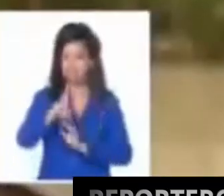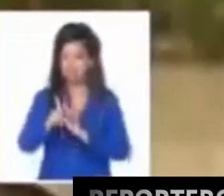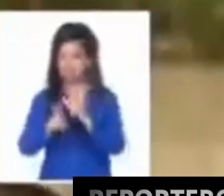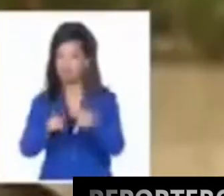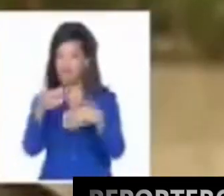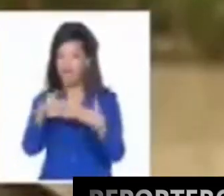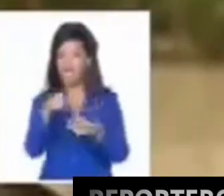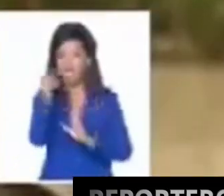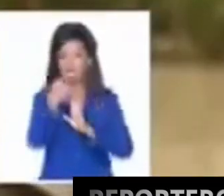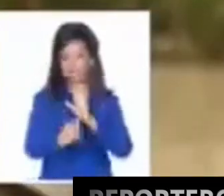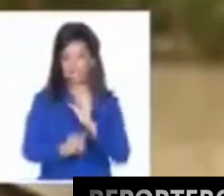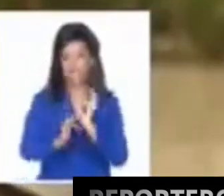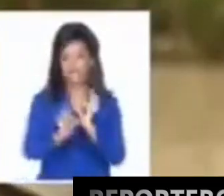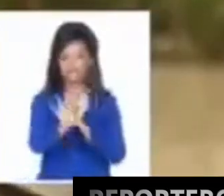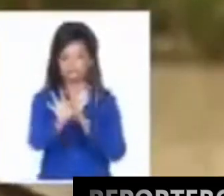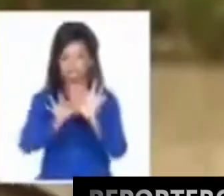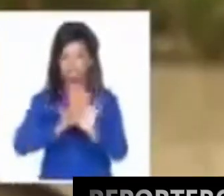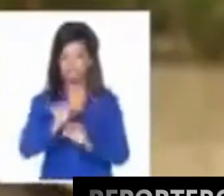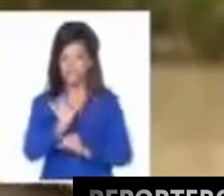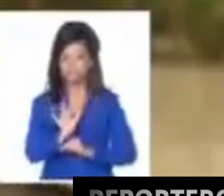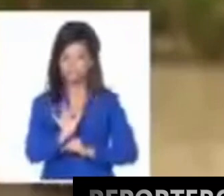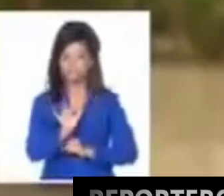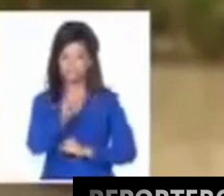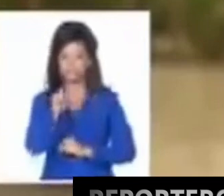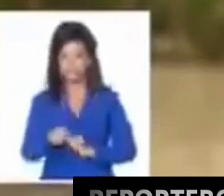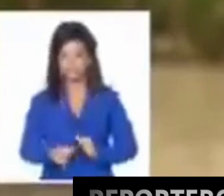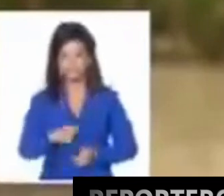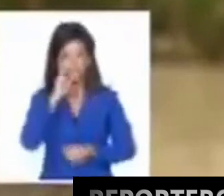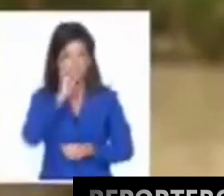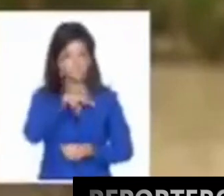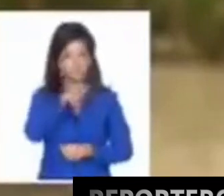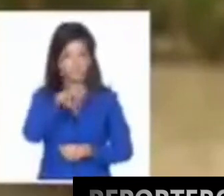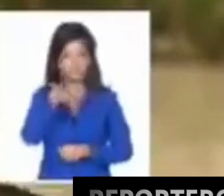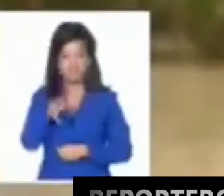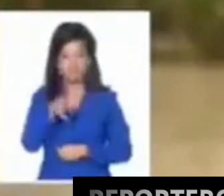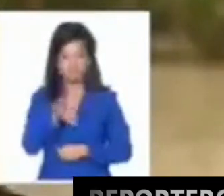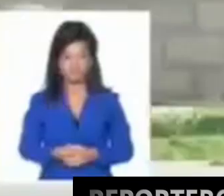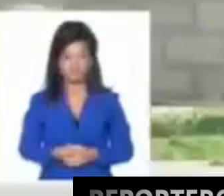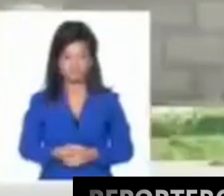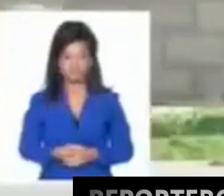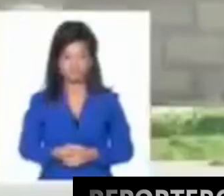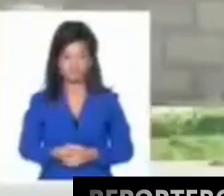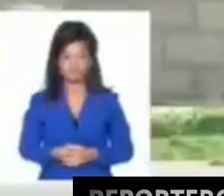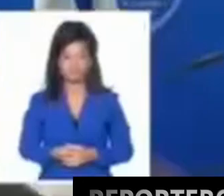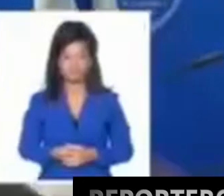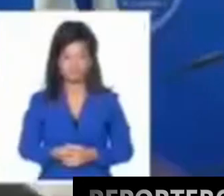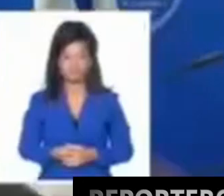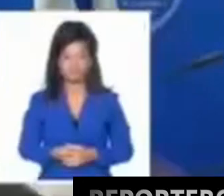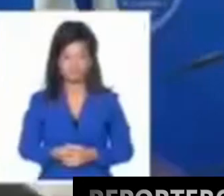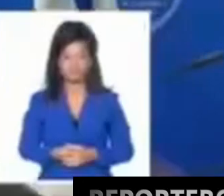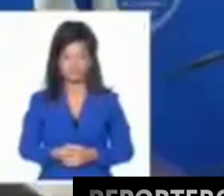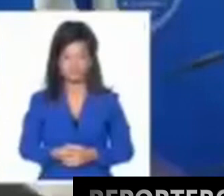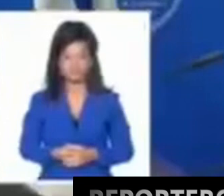características, ¿no? Sobre las cuales se orientaba la búsqueda, la identificación y el reclutamiento de estas personas. Los hechos que